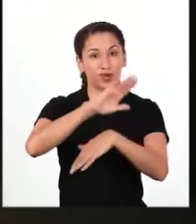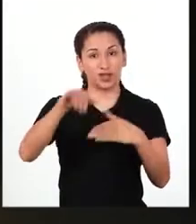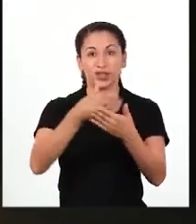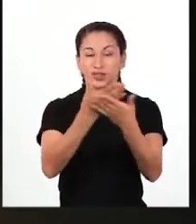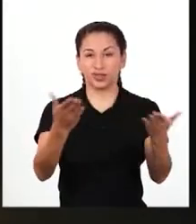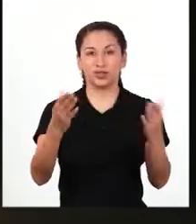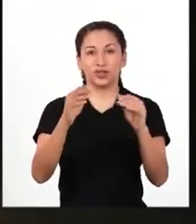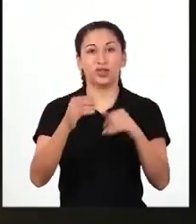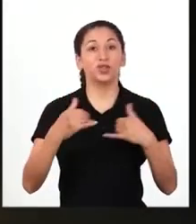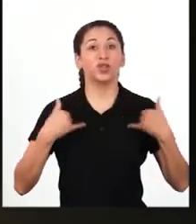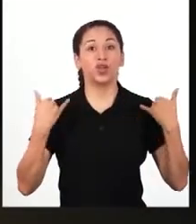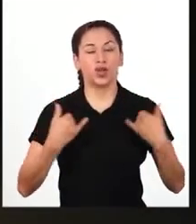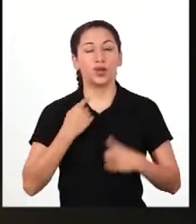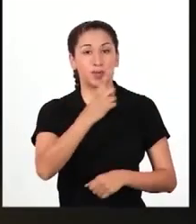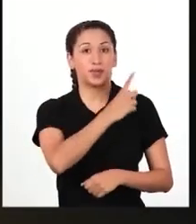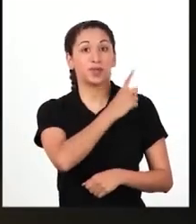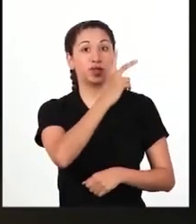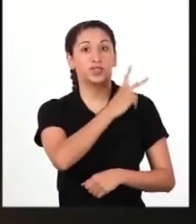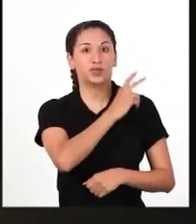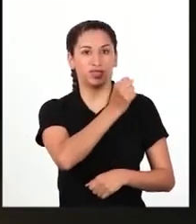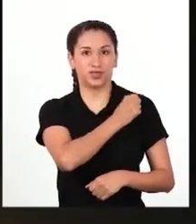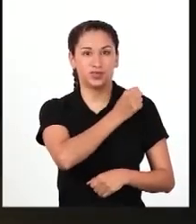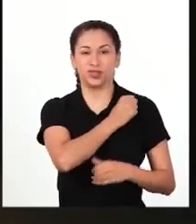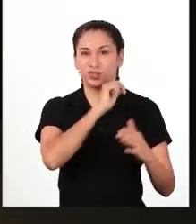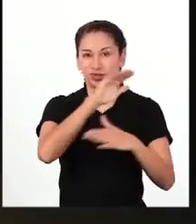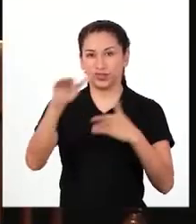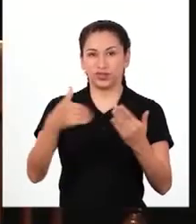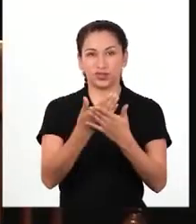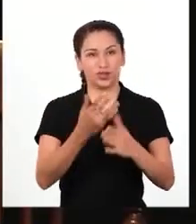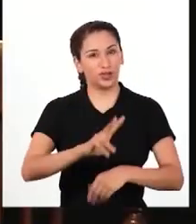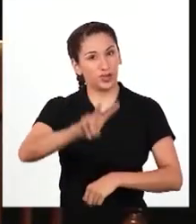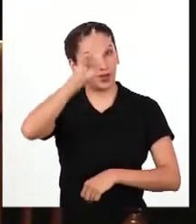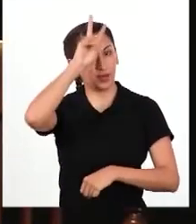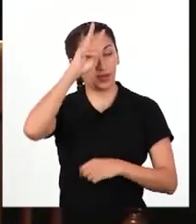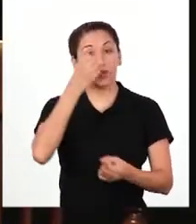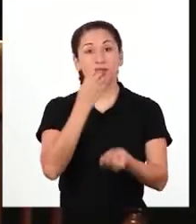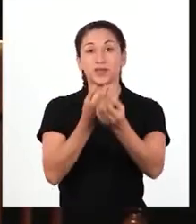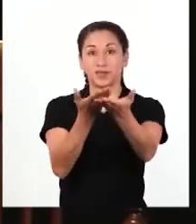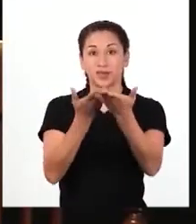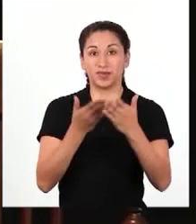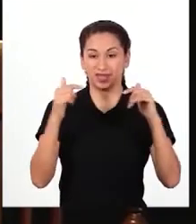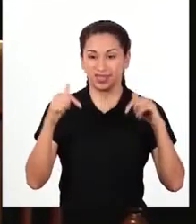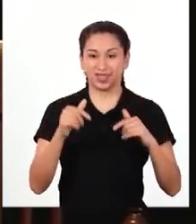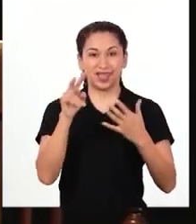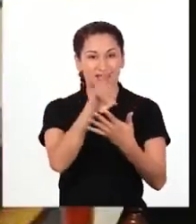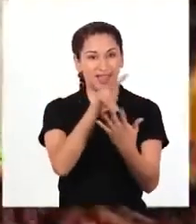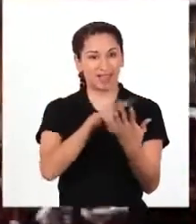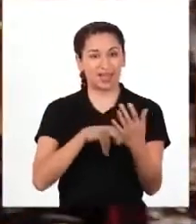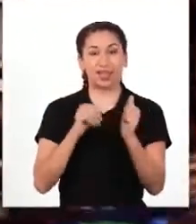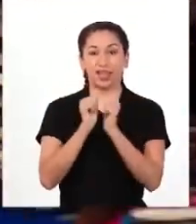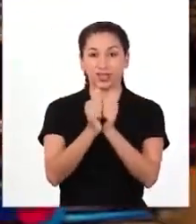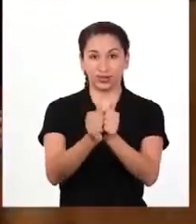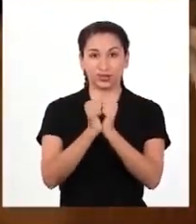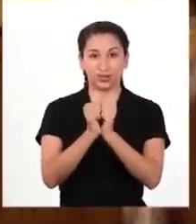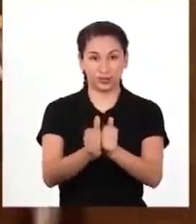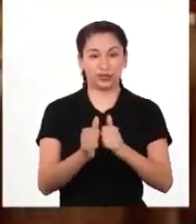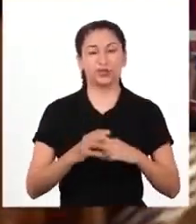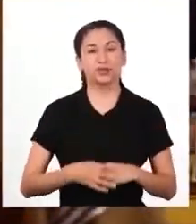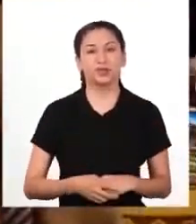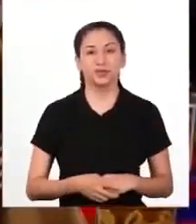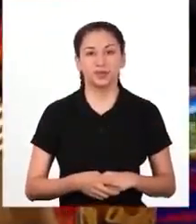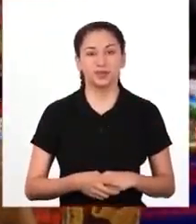Hola chicas y chicos de primero y segundo de secundaria de todo el Perú. Bienvenidos a Leemos Juntos.